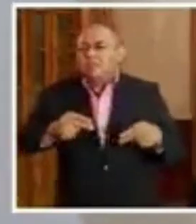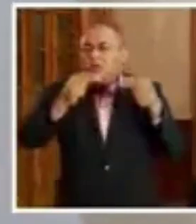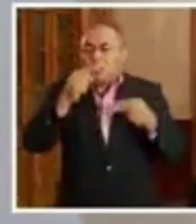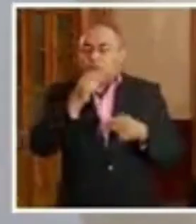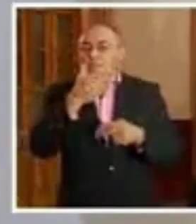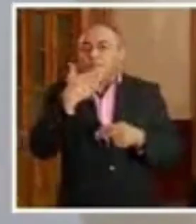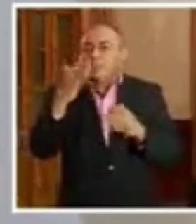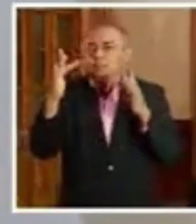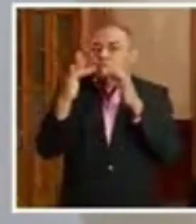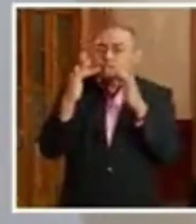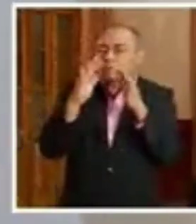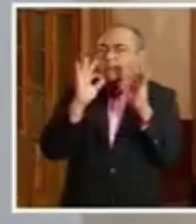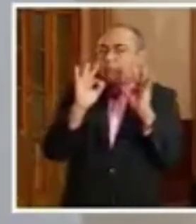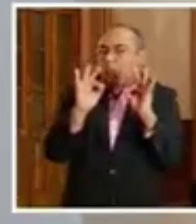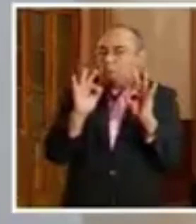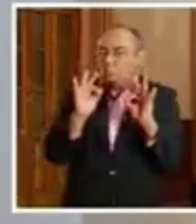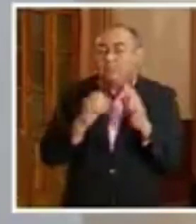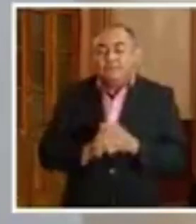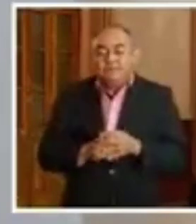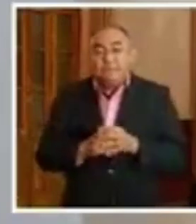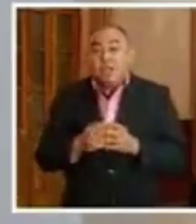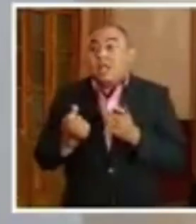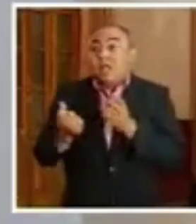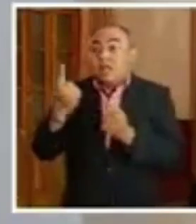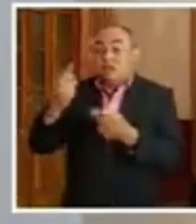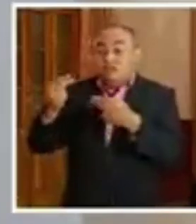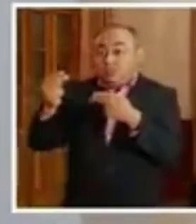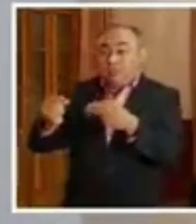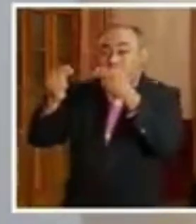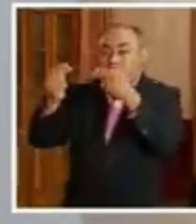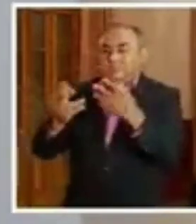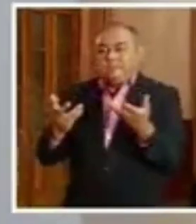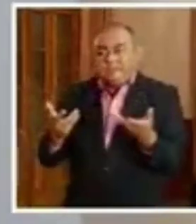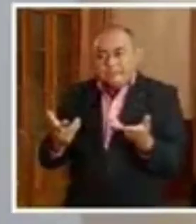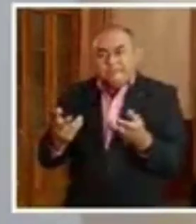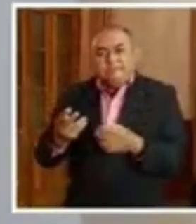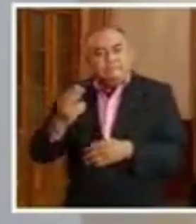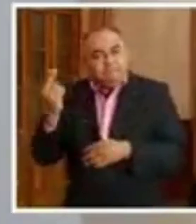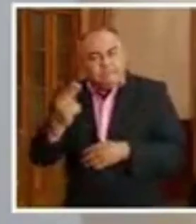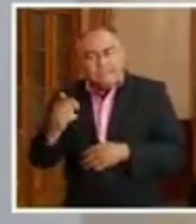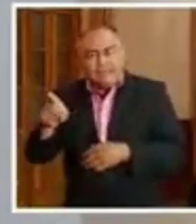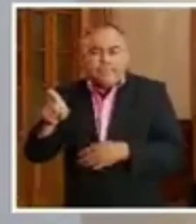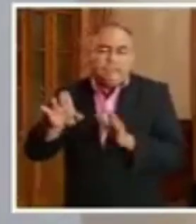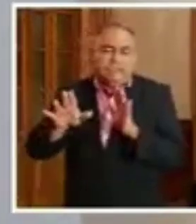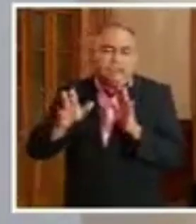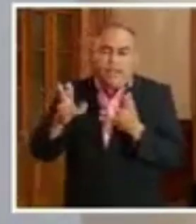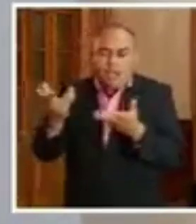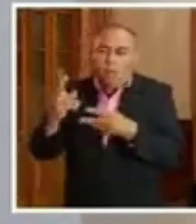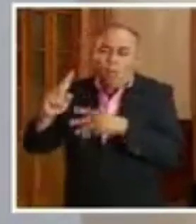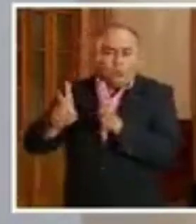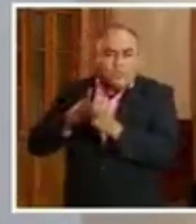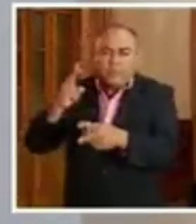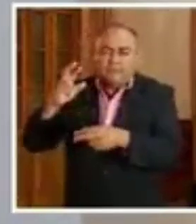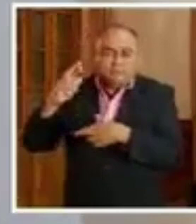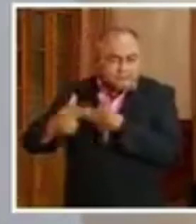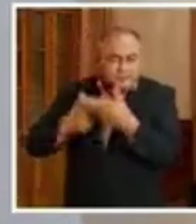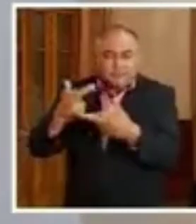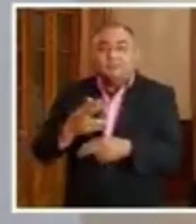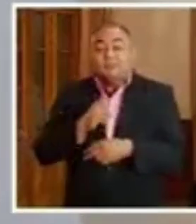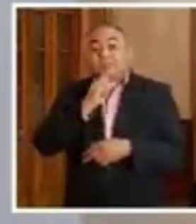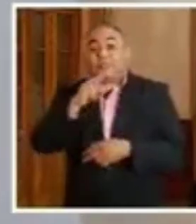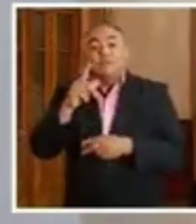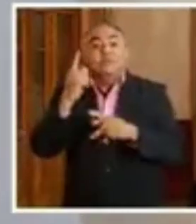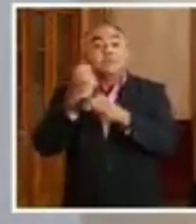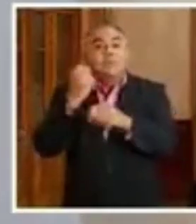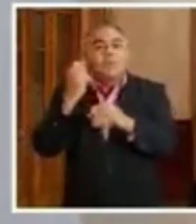qué giros, qué negocios tienen que regresar, cómo reestructuramos el transporte, cómo nos conectamos con